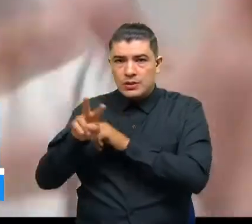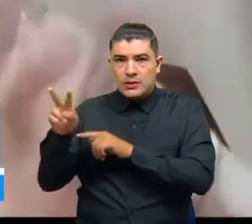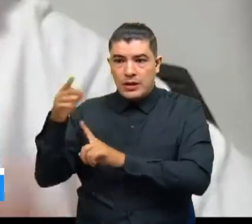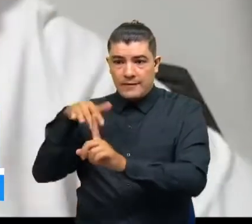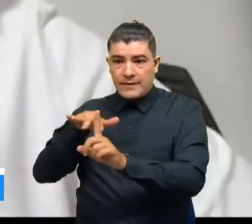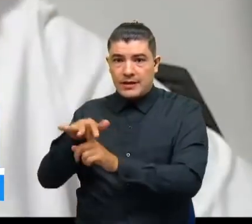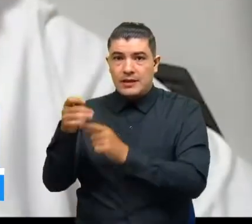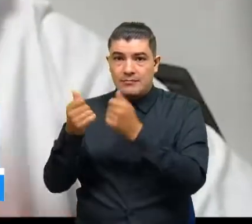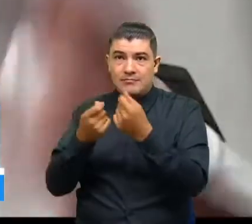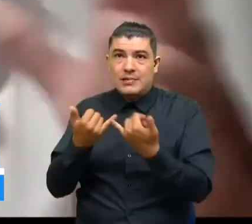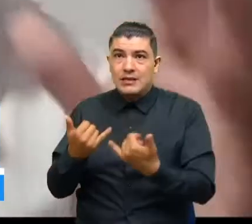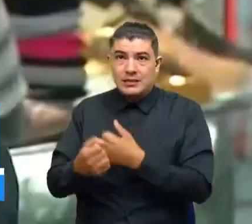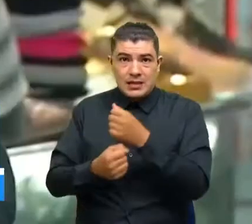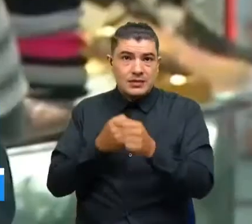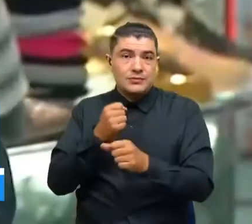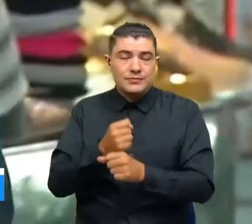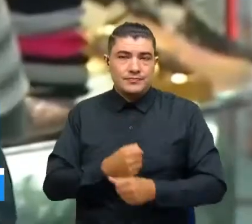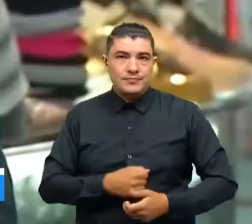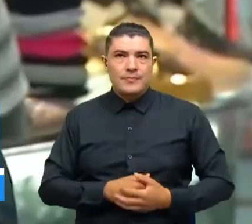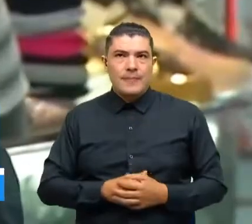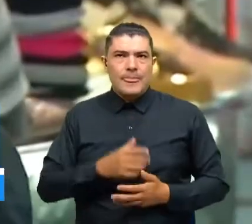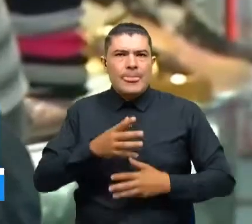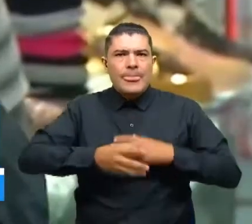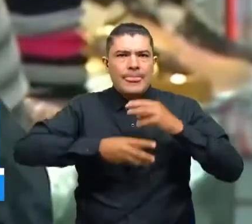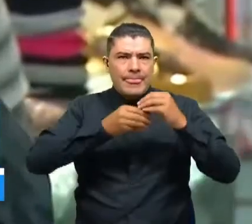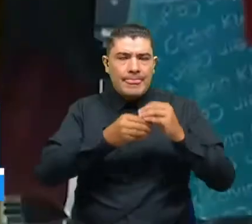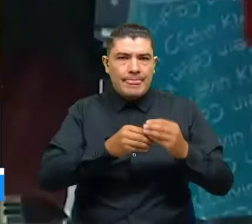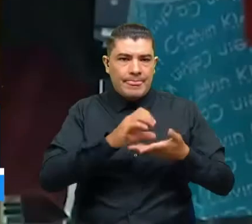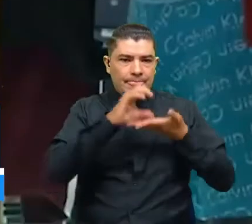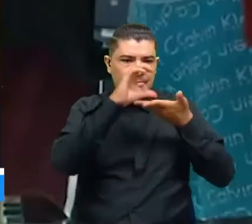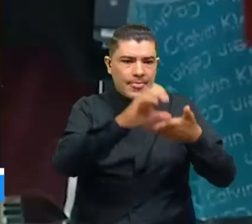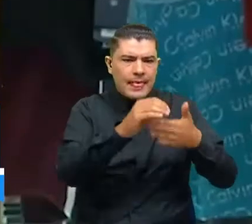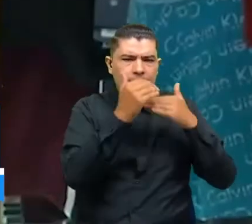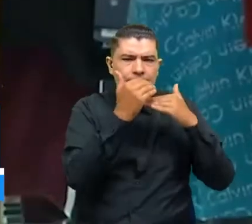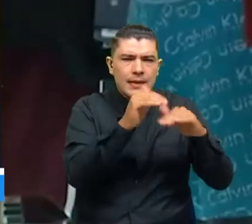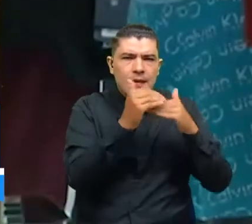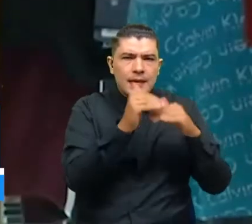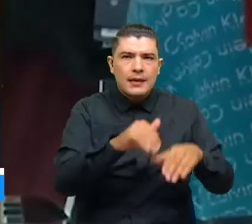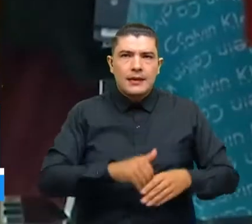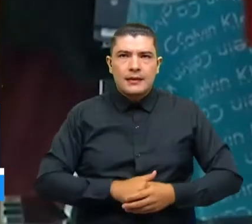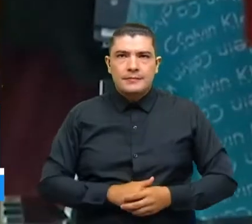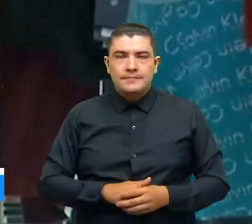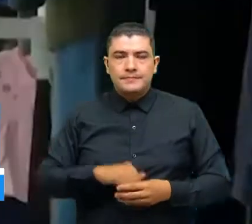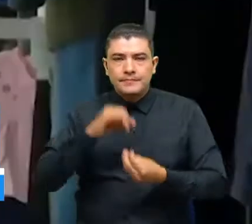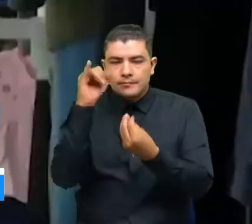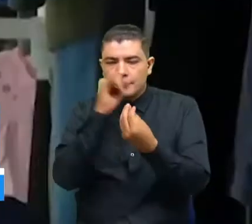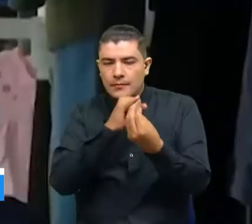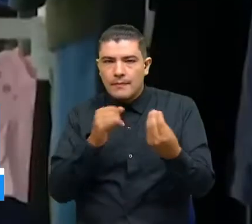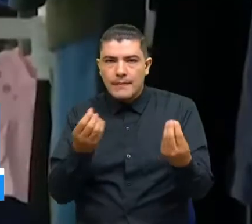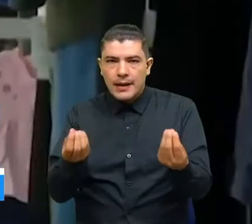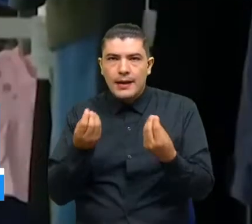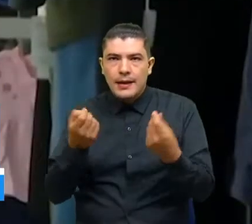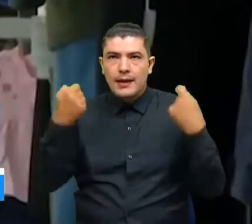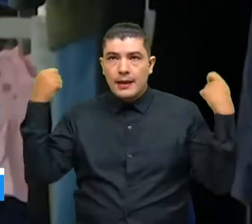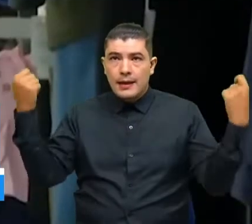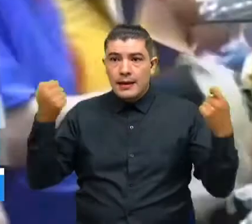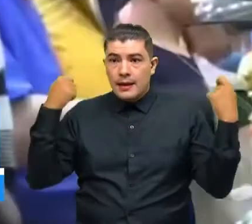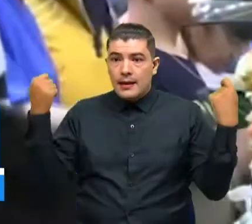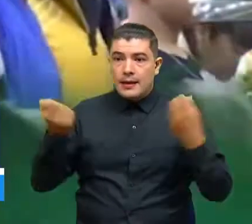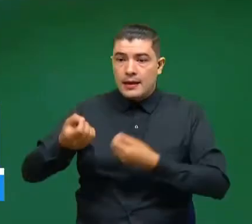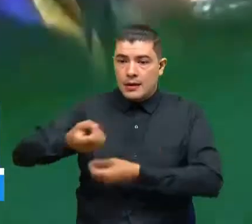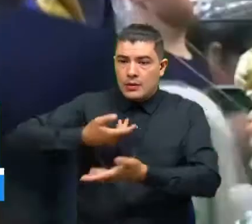precios en este año por otra parte el salario mínimo es precioso señalar que está diseñado para promover las condiciones